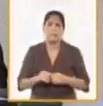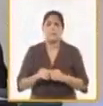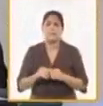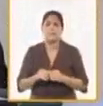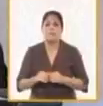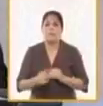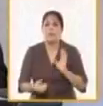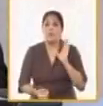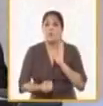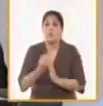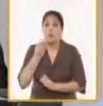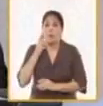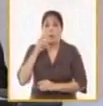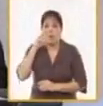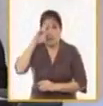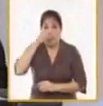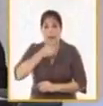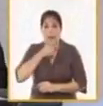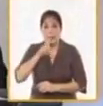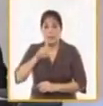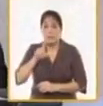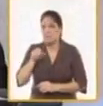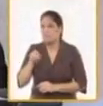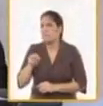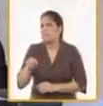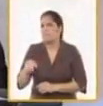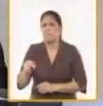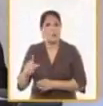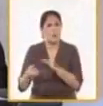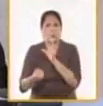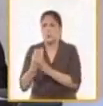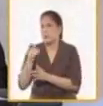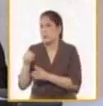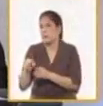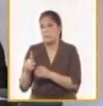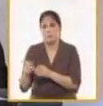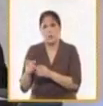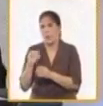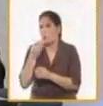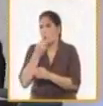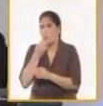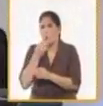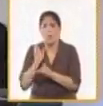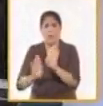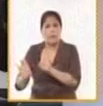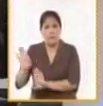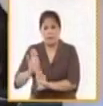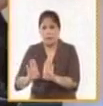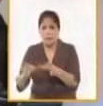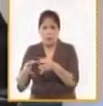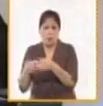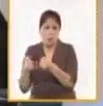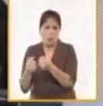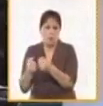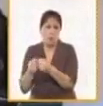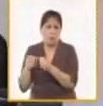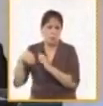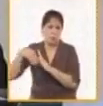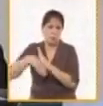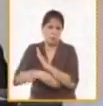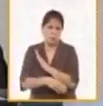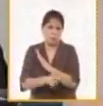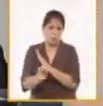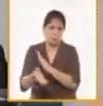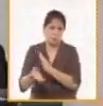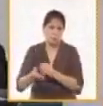Surge Rosales con un nuevo tiempo, pero prácticamente no pudo ni sacar la cara porque desde el primer momento también se le